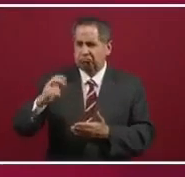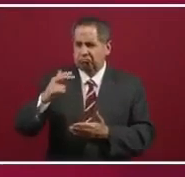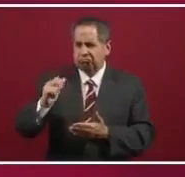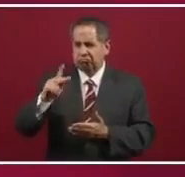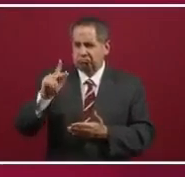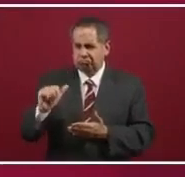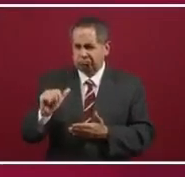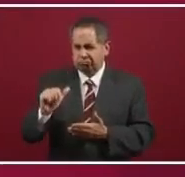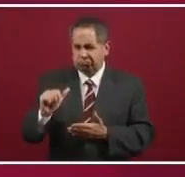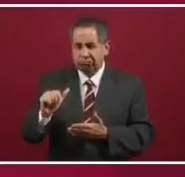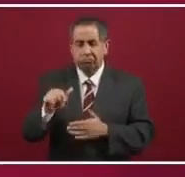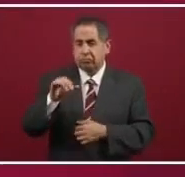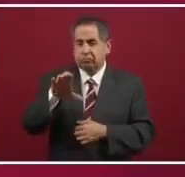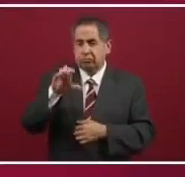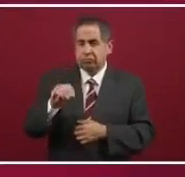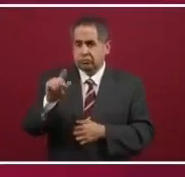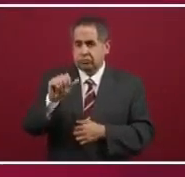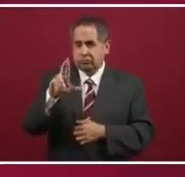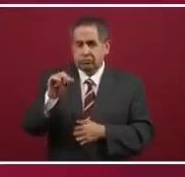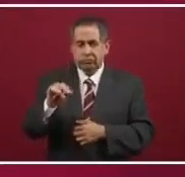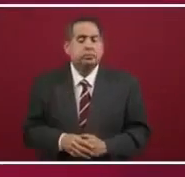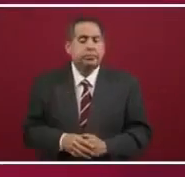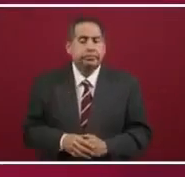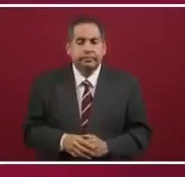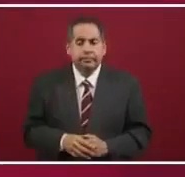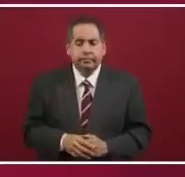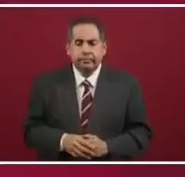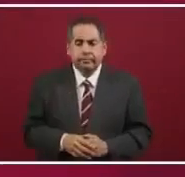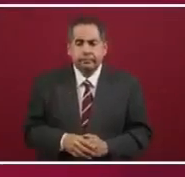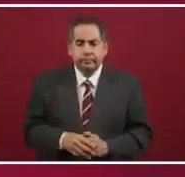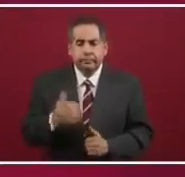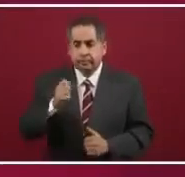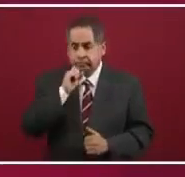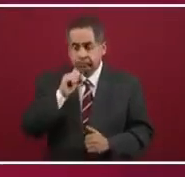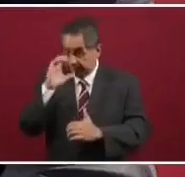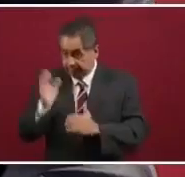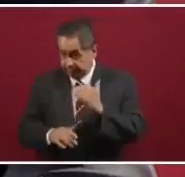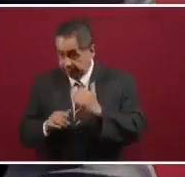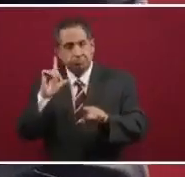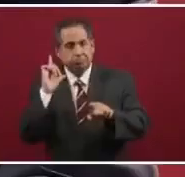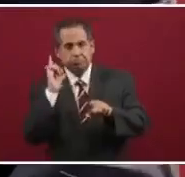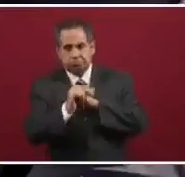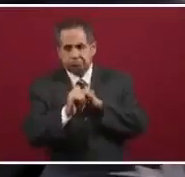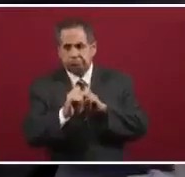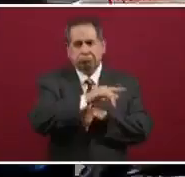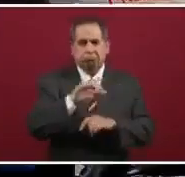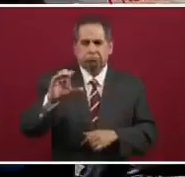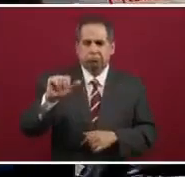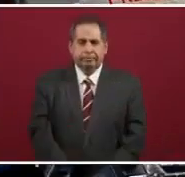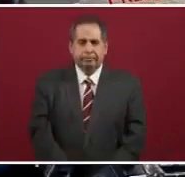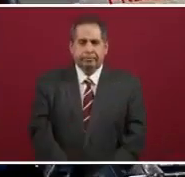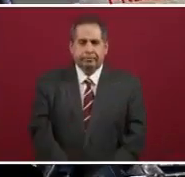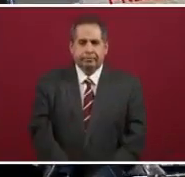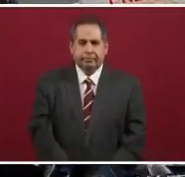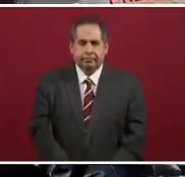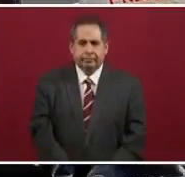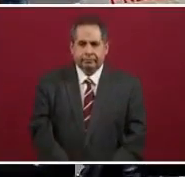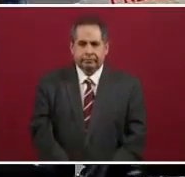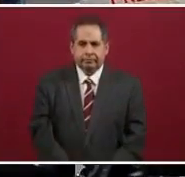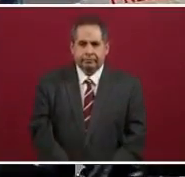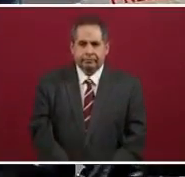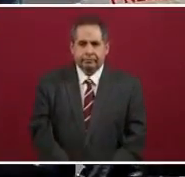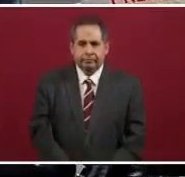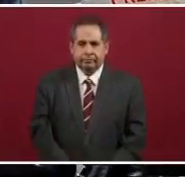Chapa sobre Francisco Zarco, ese día. Y nos vamos después a Los Cabos. Ese es el programa. Aquí,